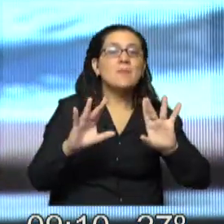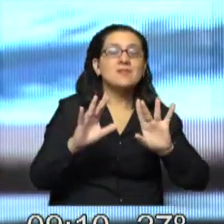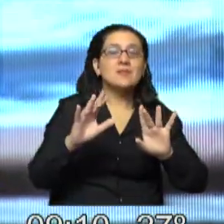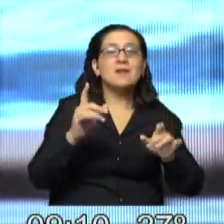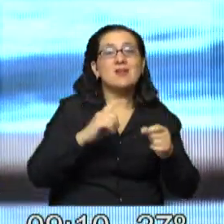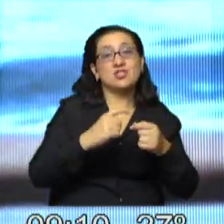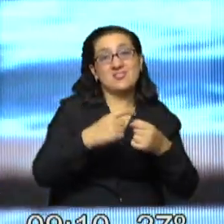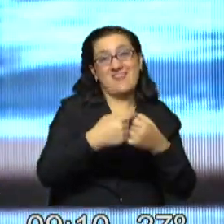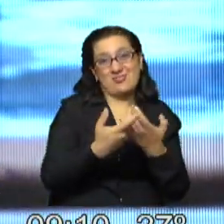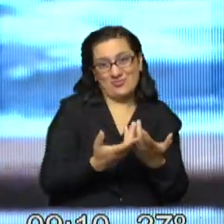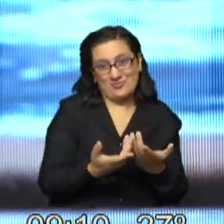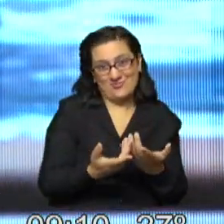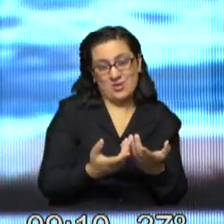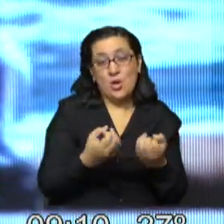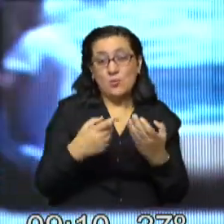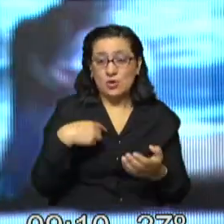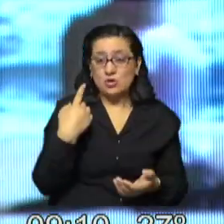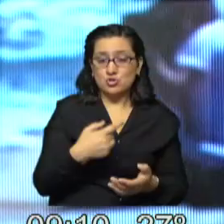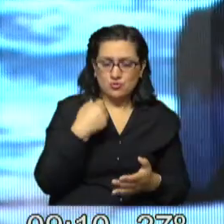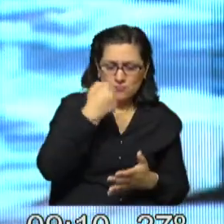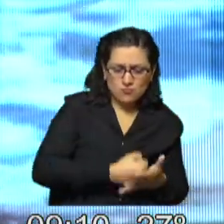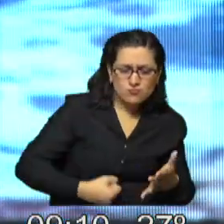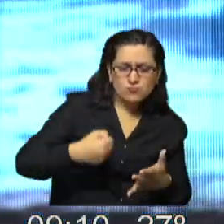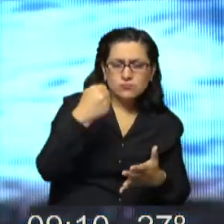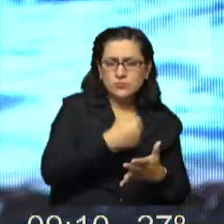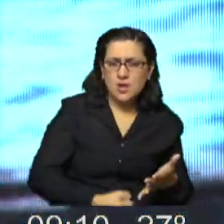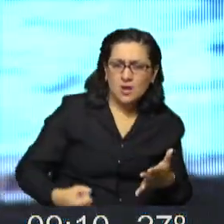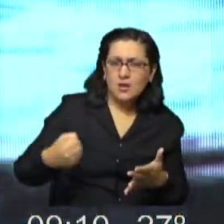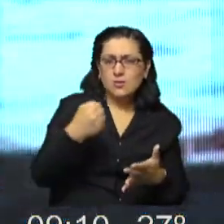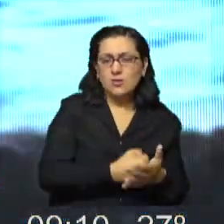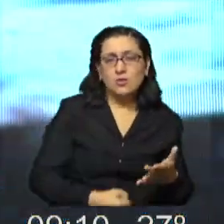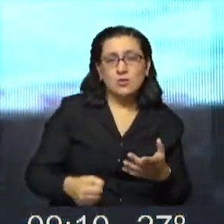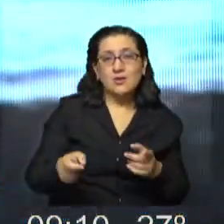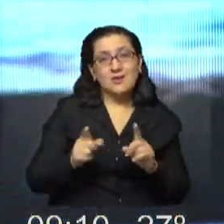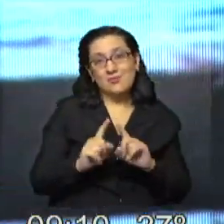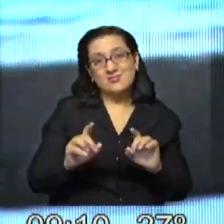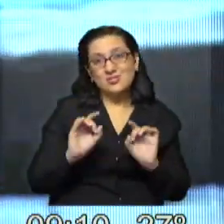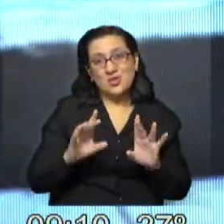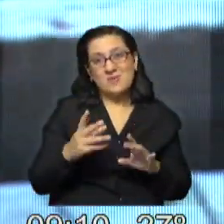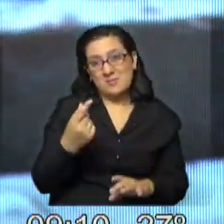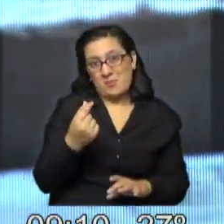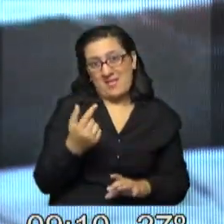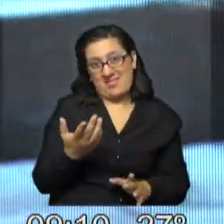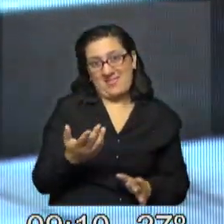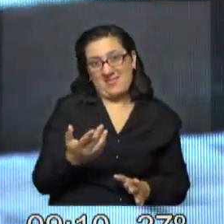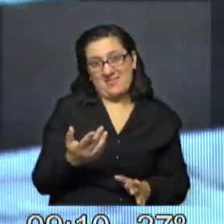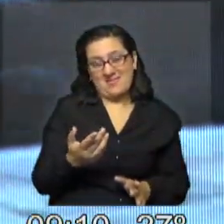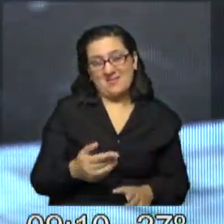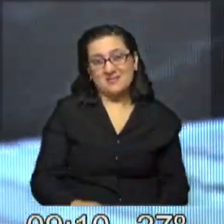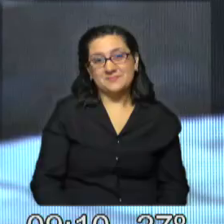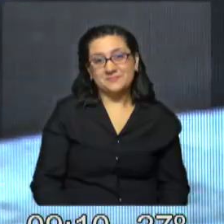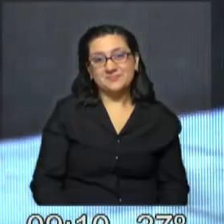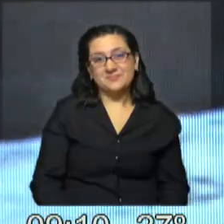sindicales, como quieren decir. Porque nosotros hemos dado luchas titánicas que no implicaban solo salario, cosa que no se quiere decir.